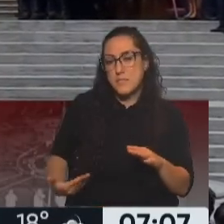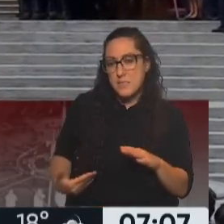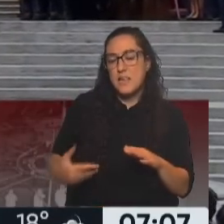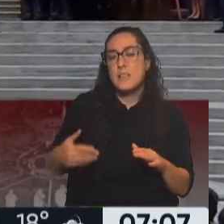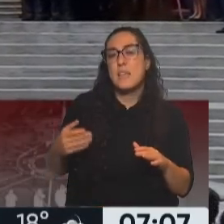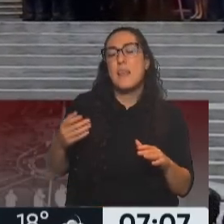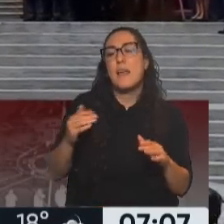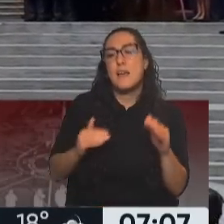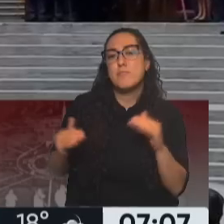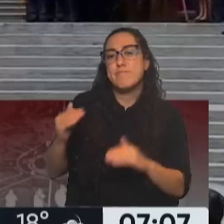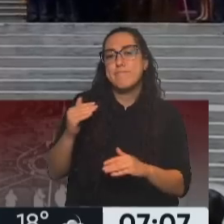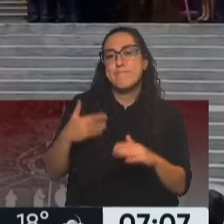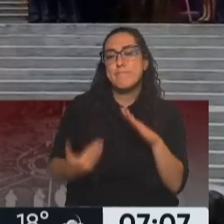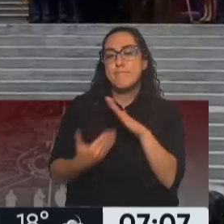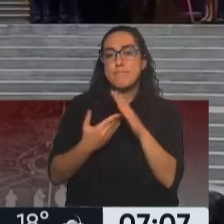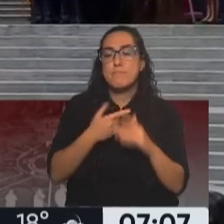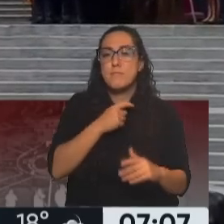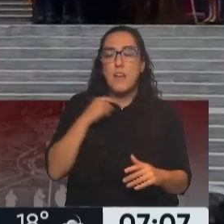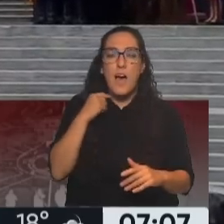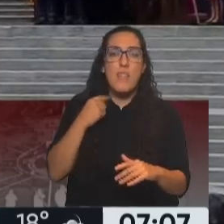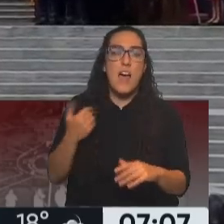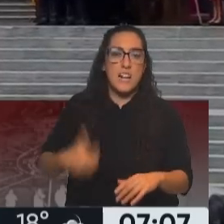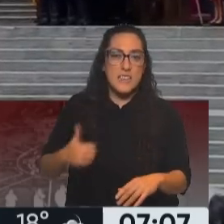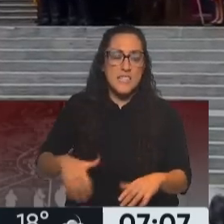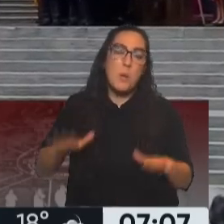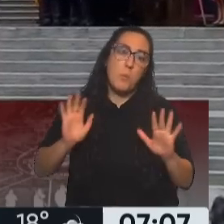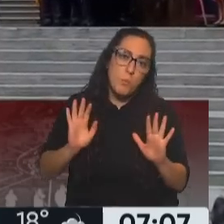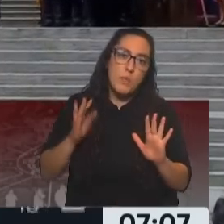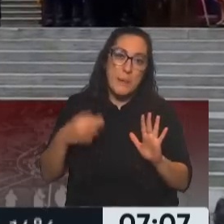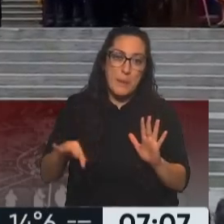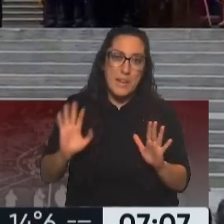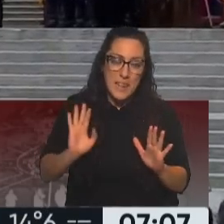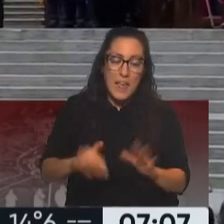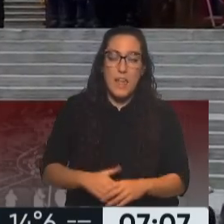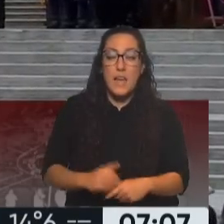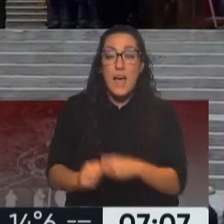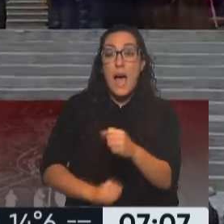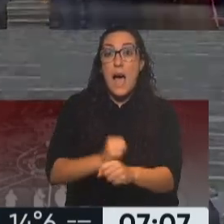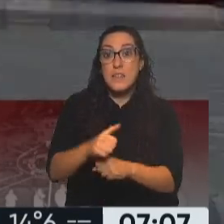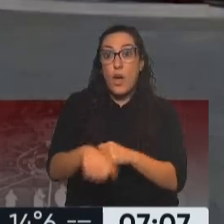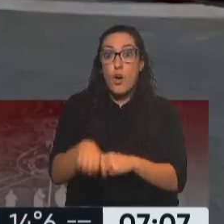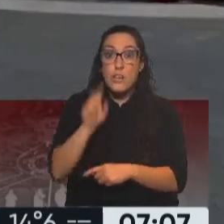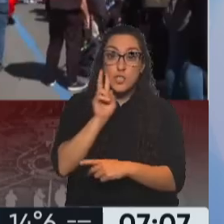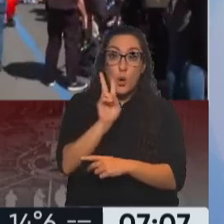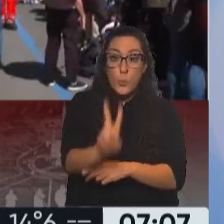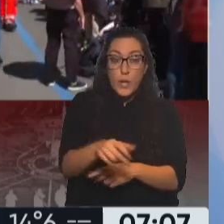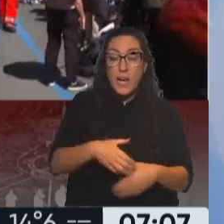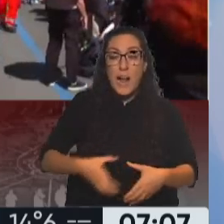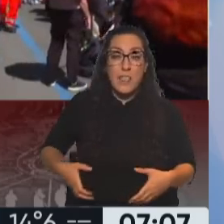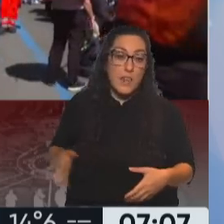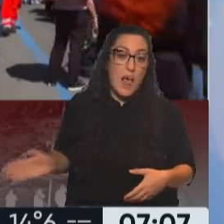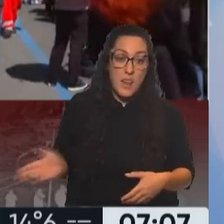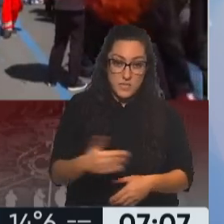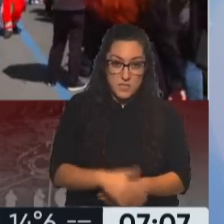Tal vez correspondería. Claro. Pero no sé, hasta ahora lo que veíamos eran, por lo menos por lo que yo pude visualizar, eran todos cardenales.